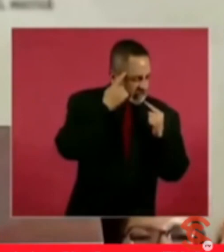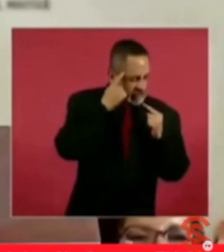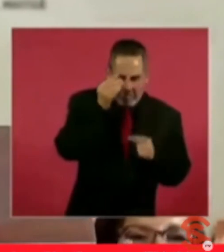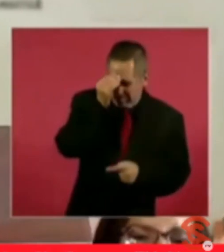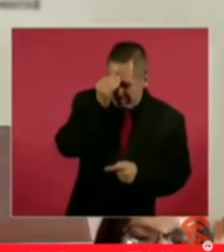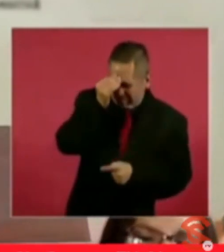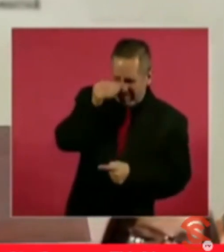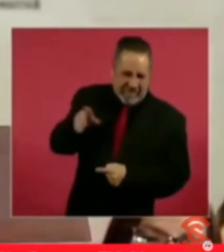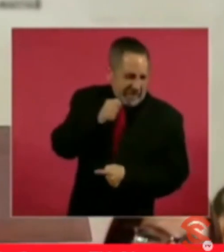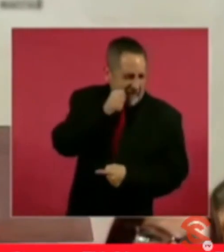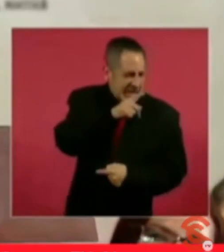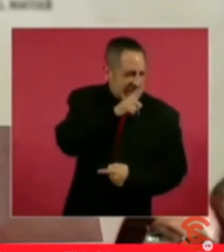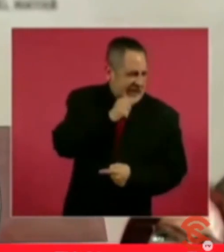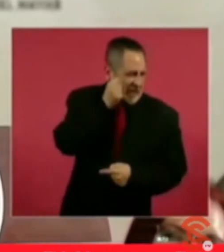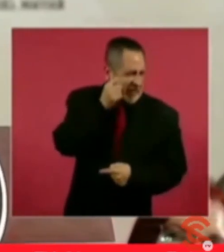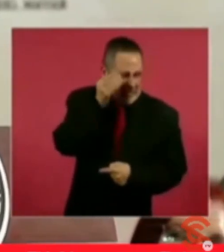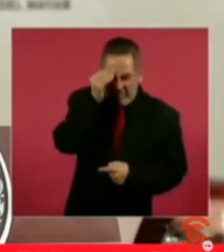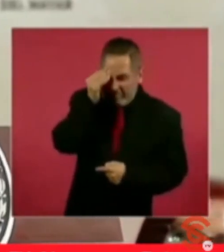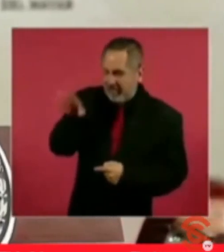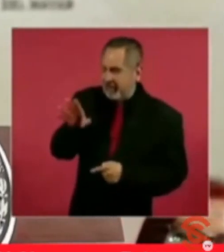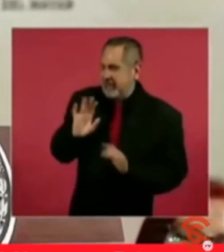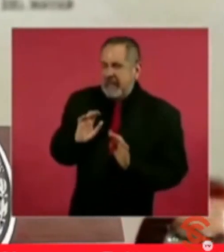mancha tizna.